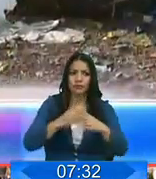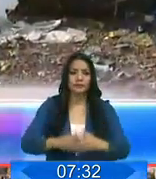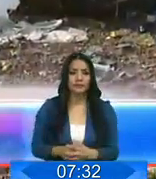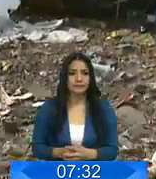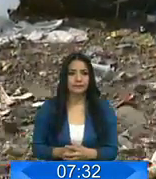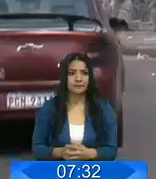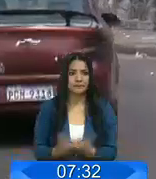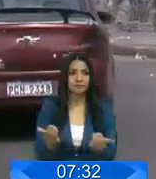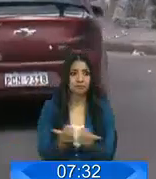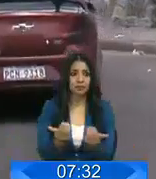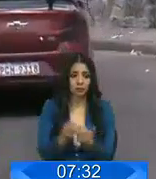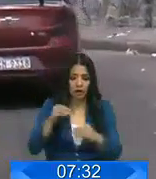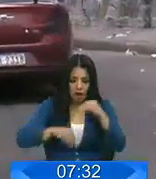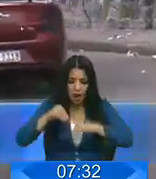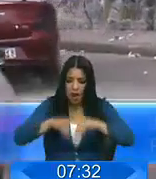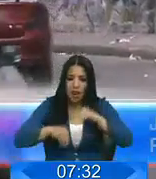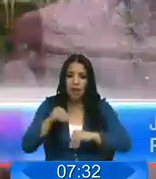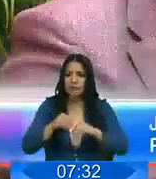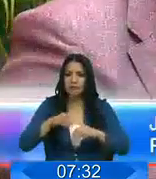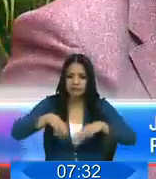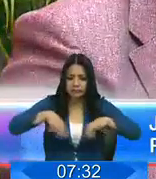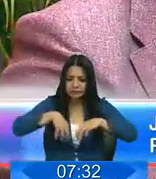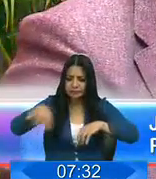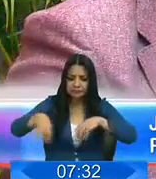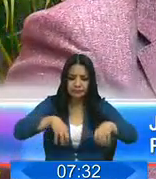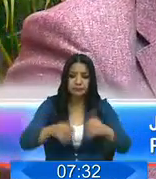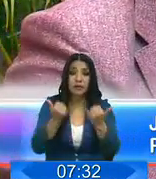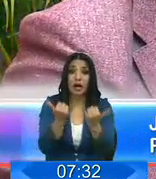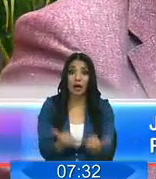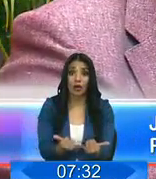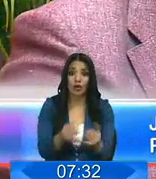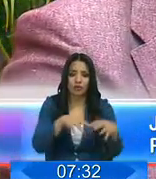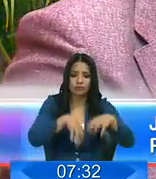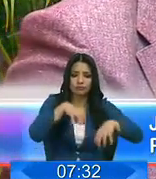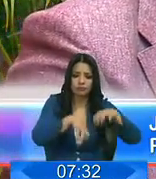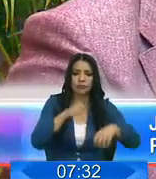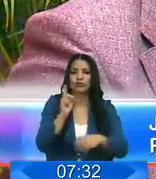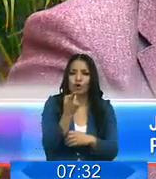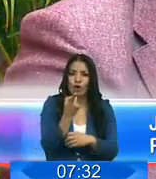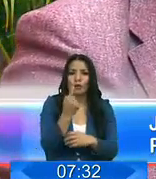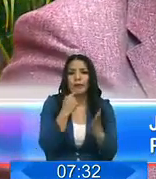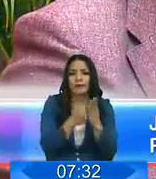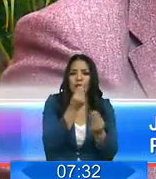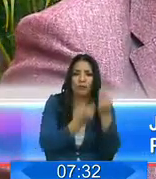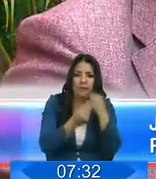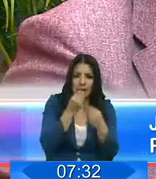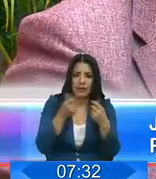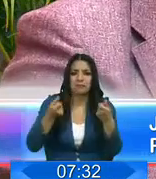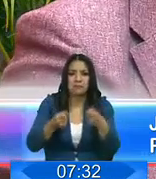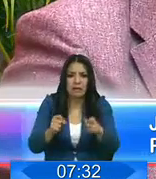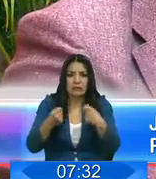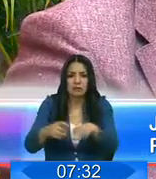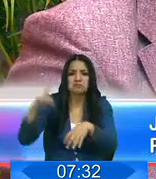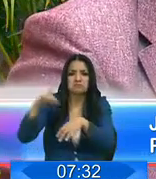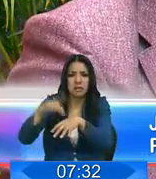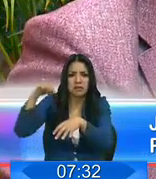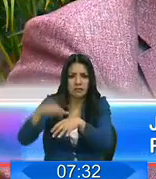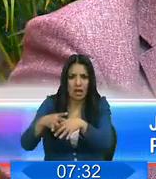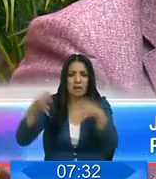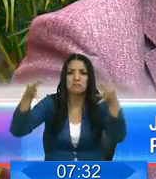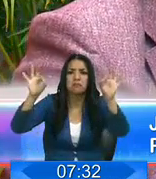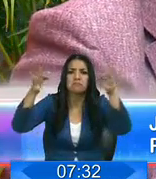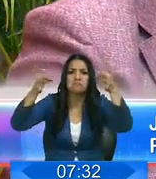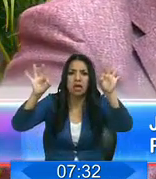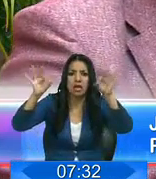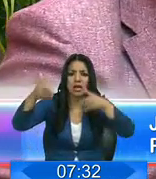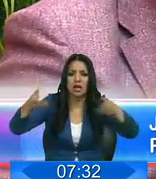reciclaje ve la solución al problema de la basura. Hoy se recicla lo orgánico, se recicla el plástico, se recicla el metal, se recicla el papel, el